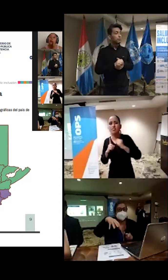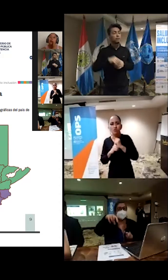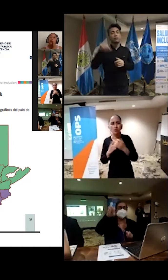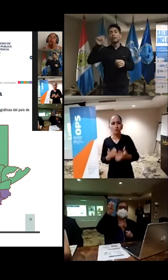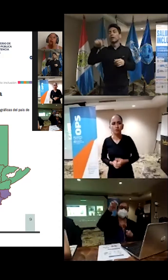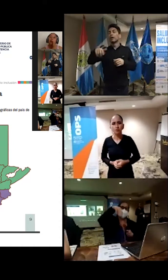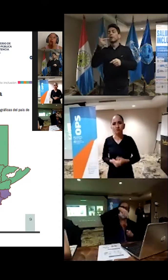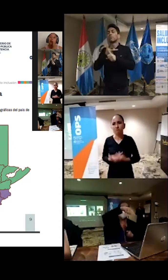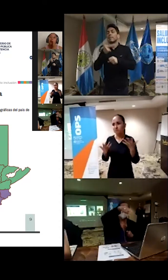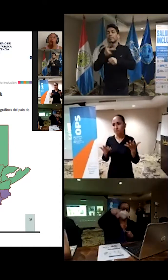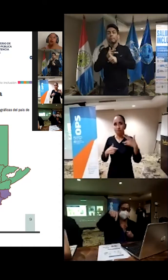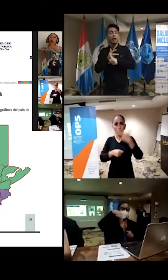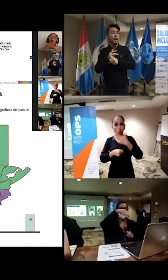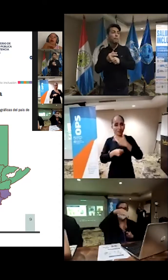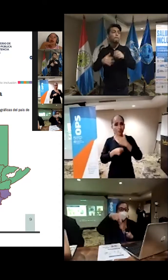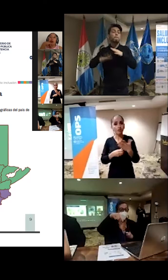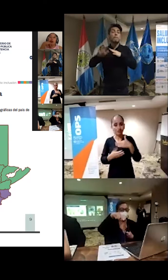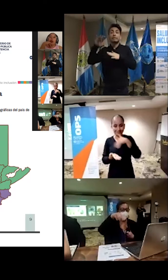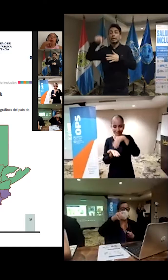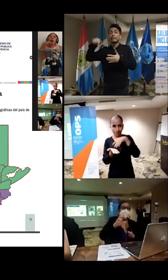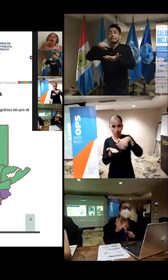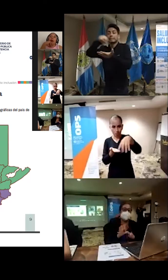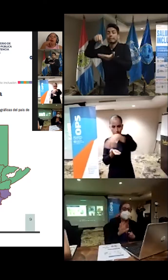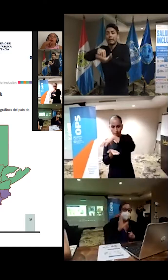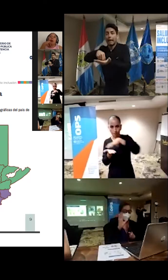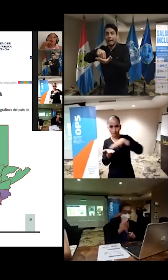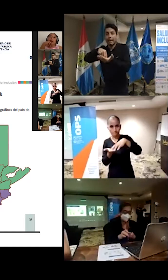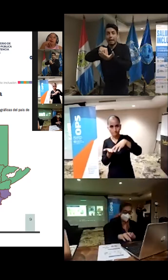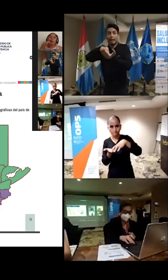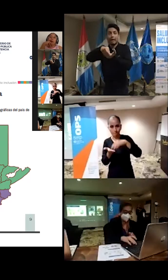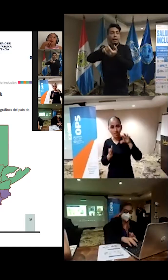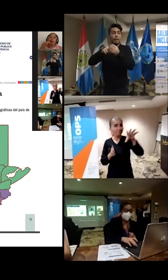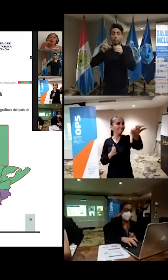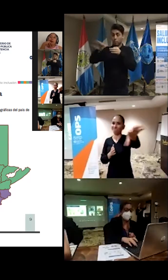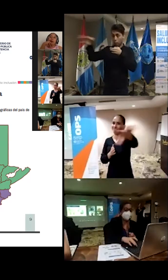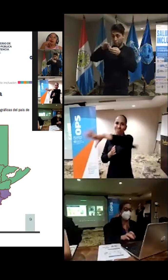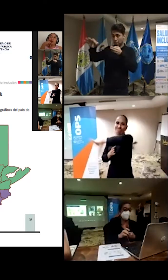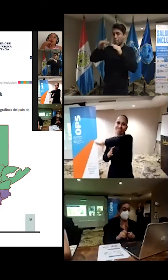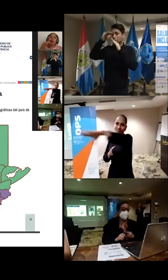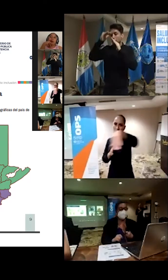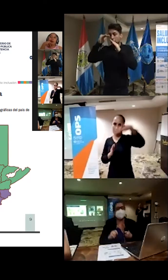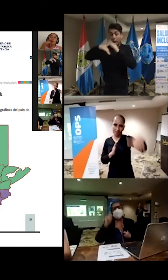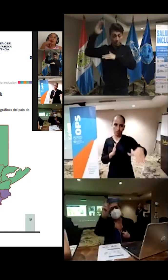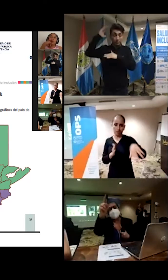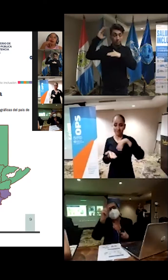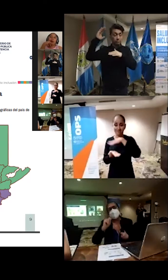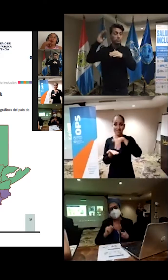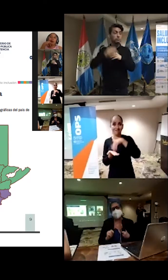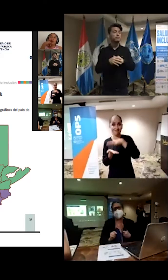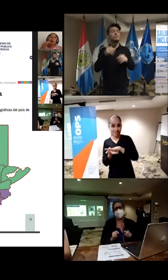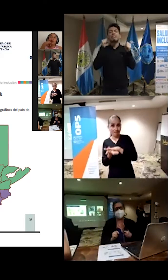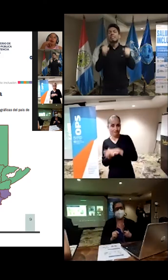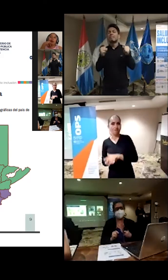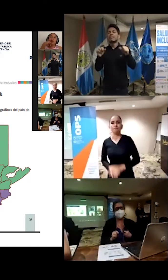Guatemala es más dable en la parte central que en la parte rural. Una